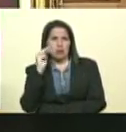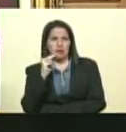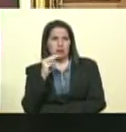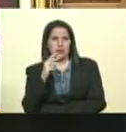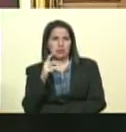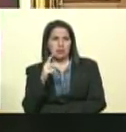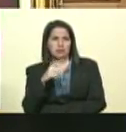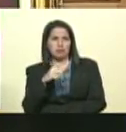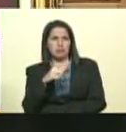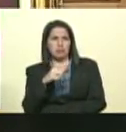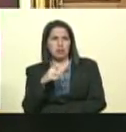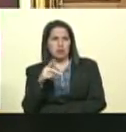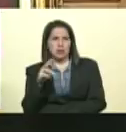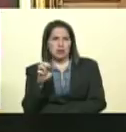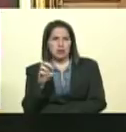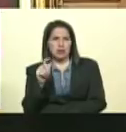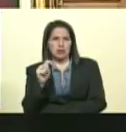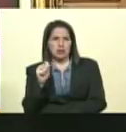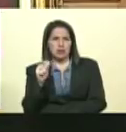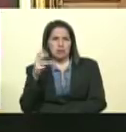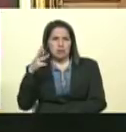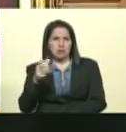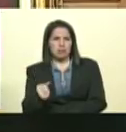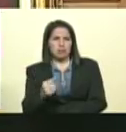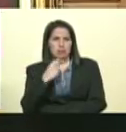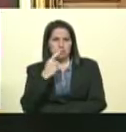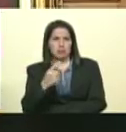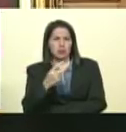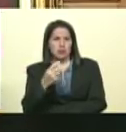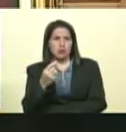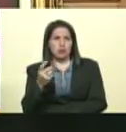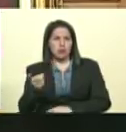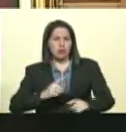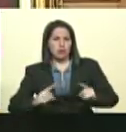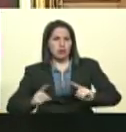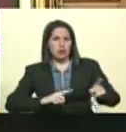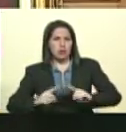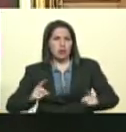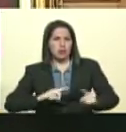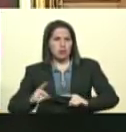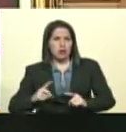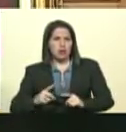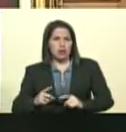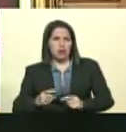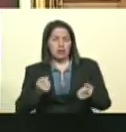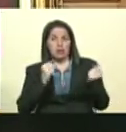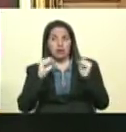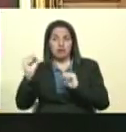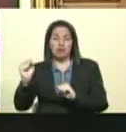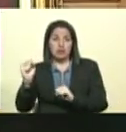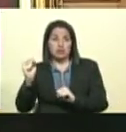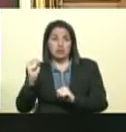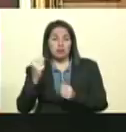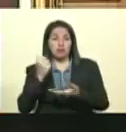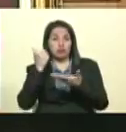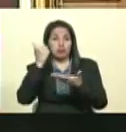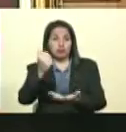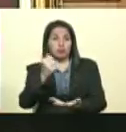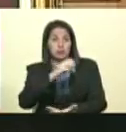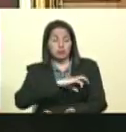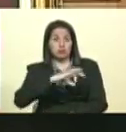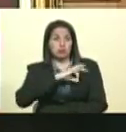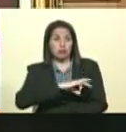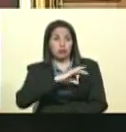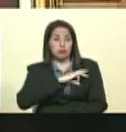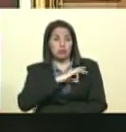Chacón, y formaban parte de la coordinadora por la defensa de las prestaciones sociales, cuando nos